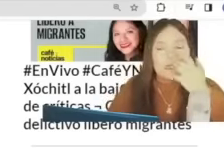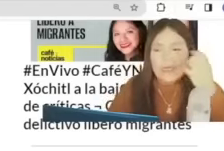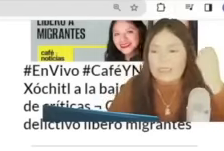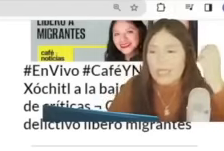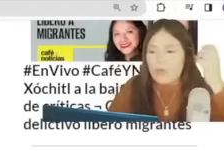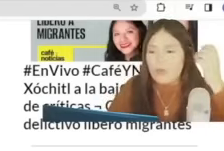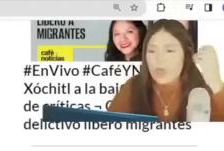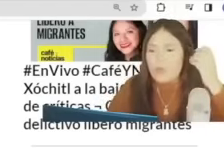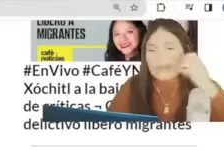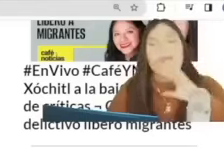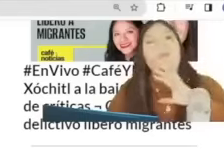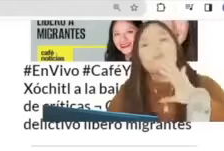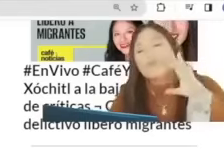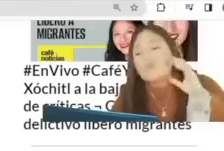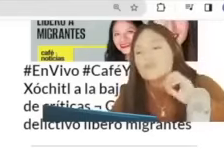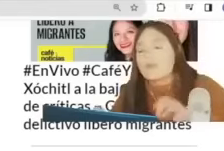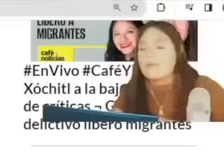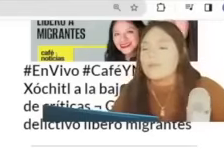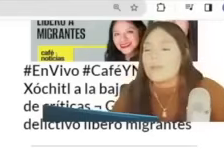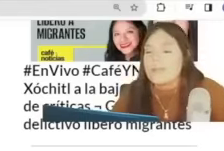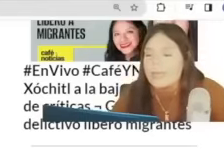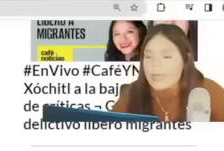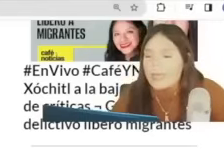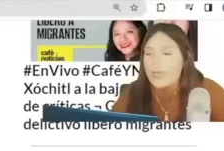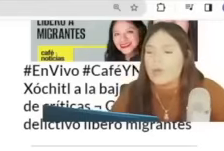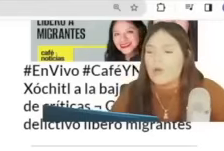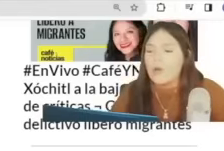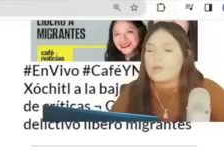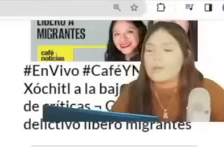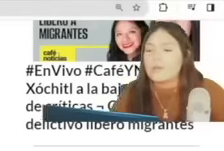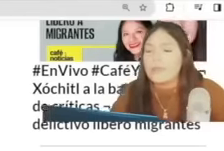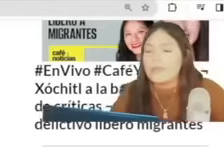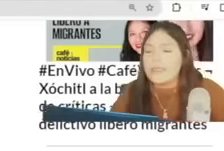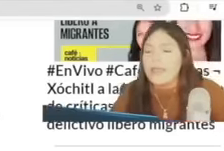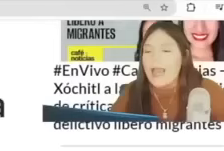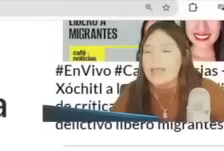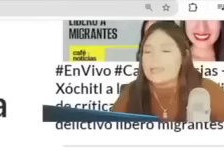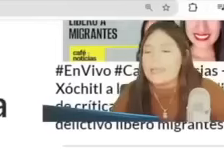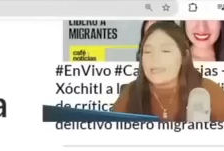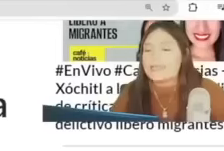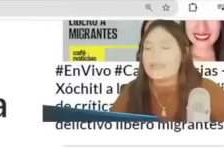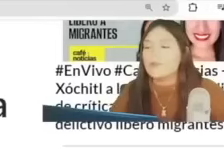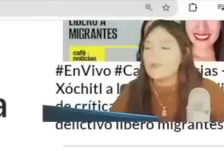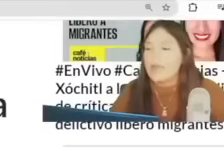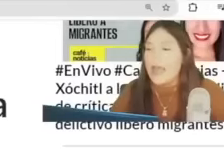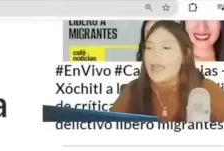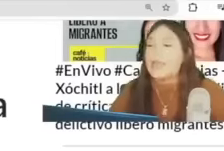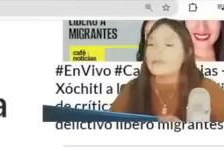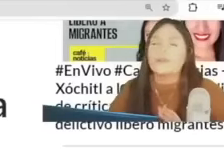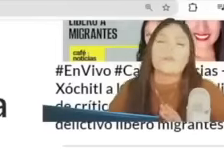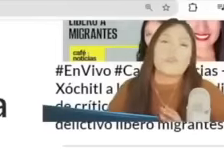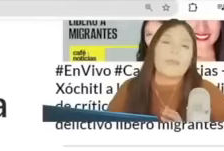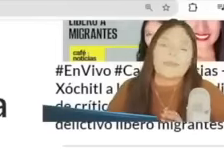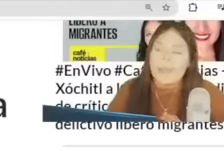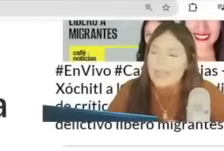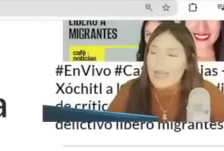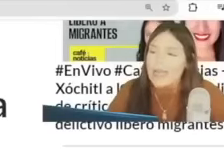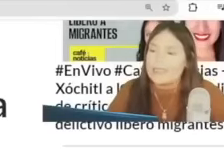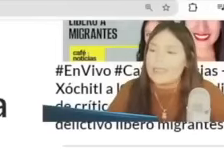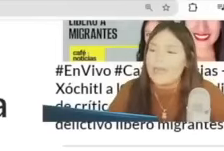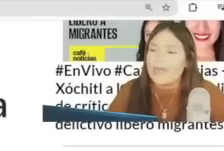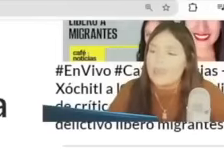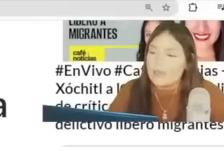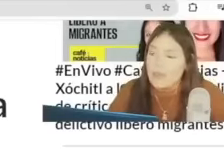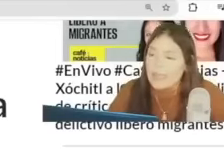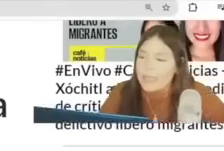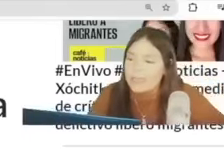vivimos en el estado, pues también nosotros nos vamos a meter, ¿no? Nos vamos a meter a hacerle segunda, nos vamos a meter a